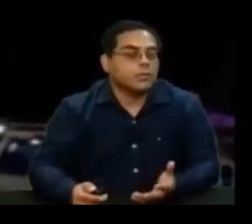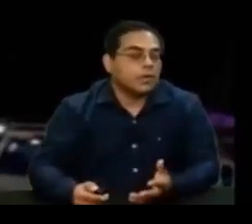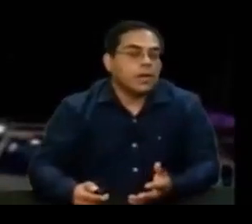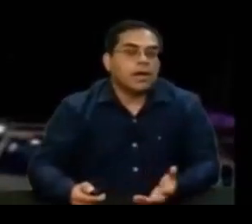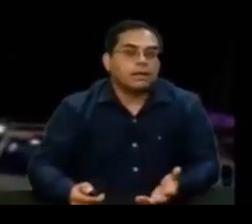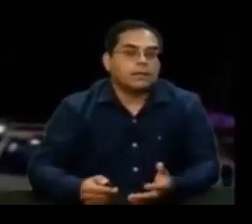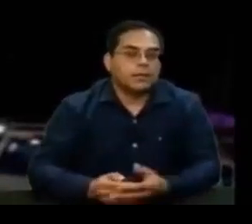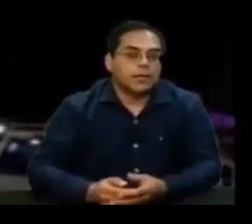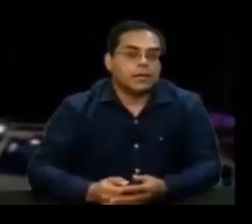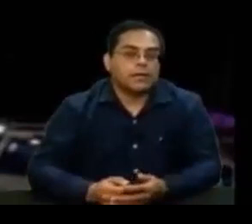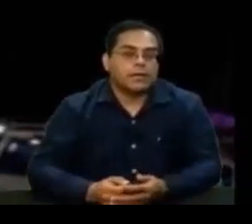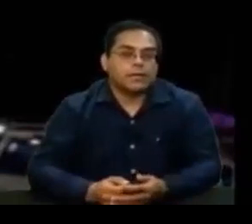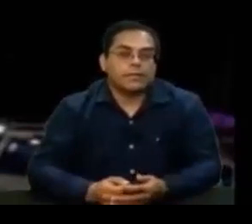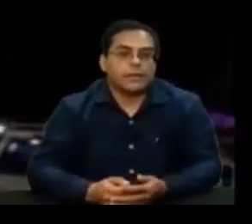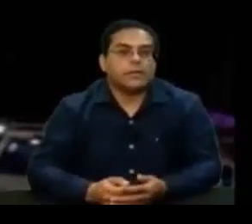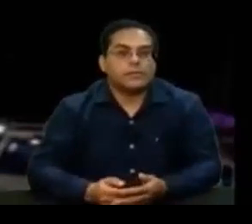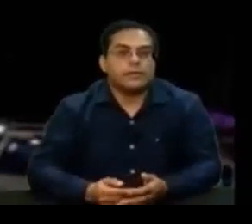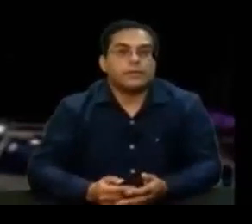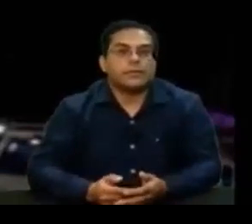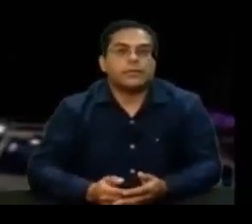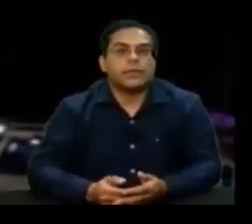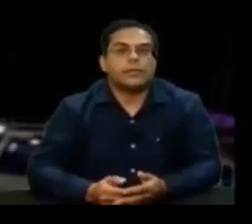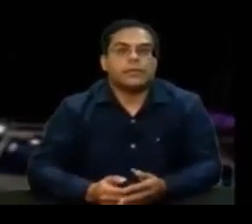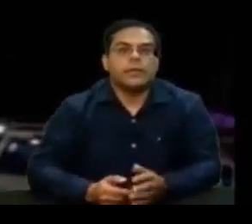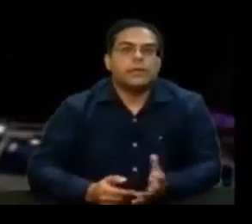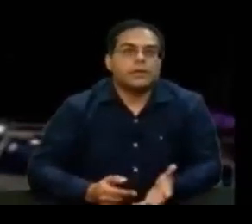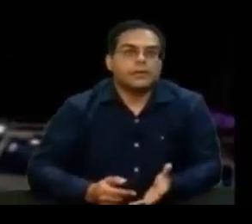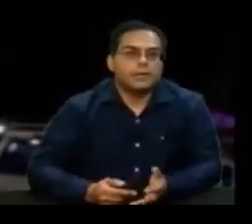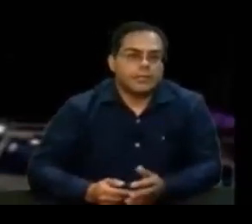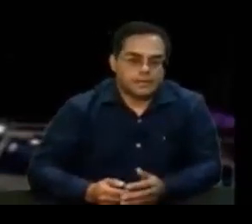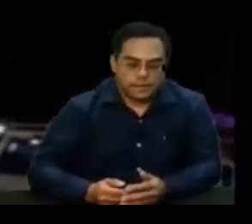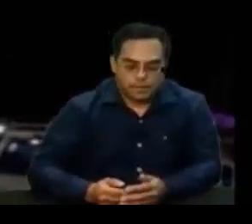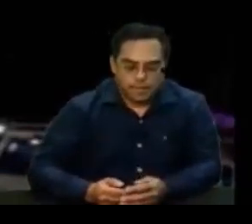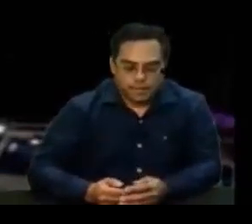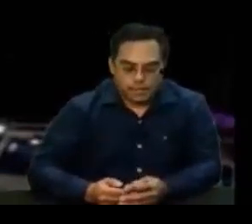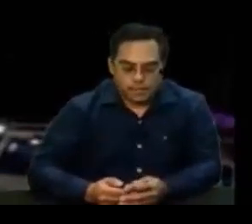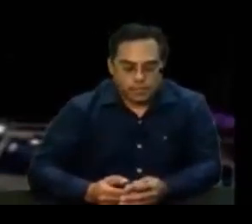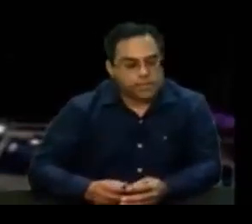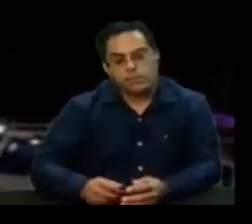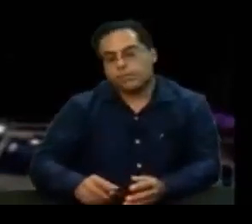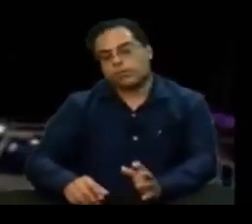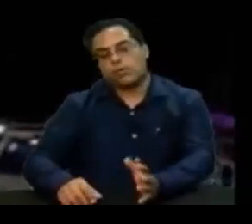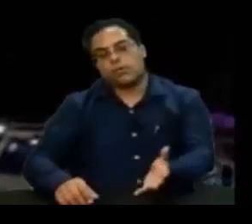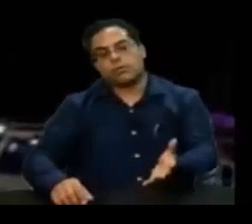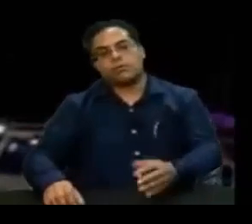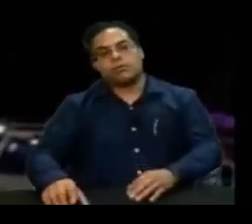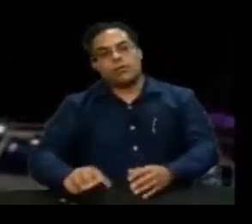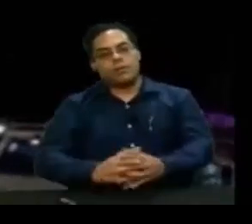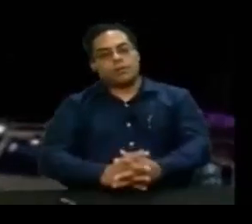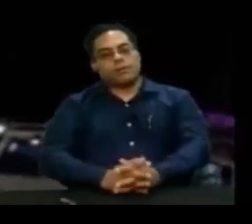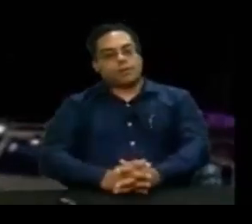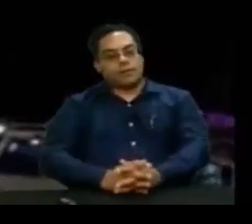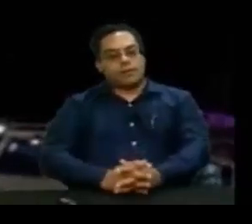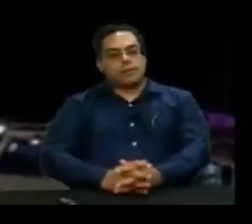muchísimo al trauma craneoencefálico también, ¿no? ¿Qué pasa? No había un protocolo hace mucho